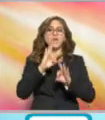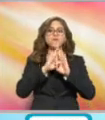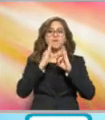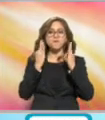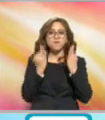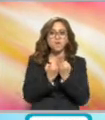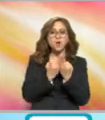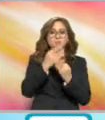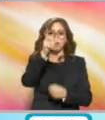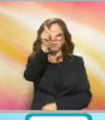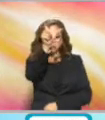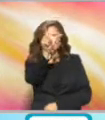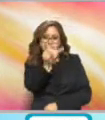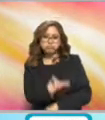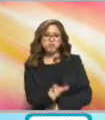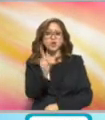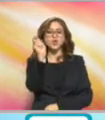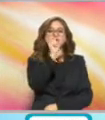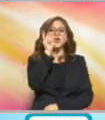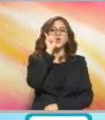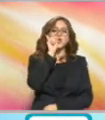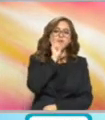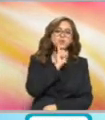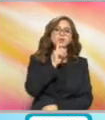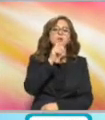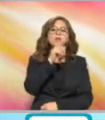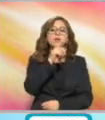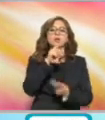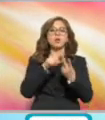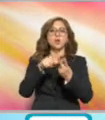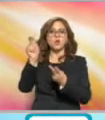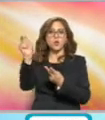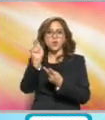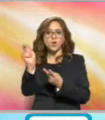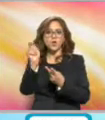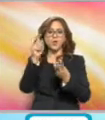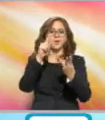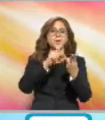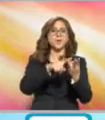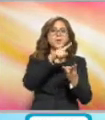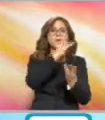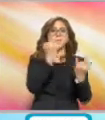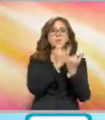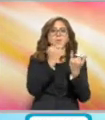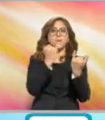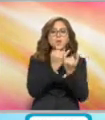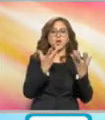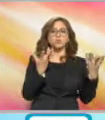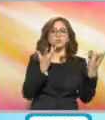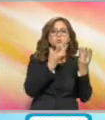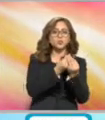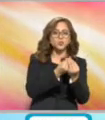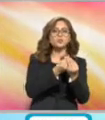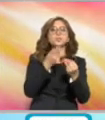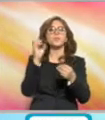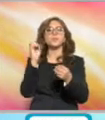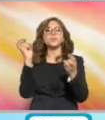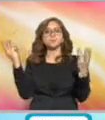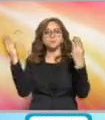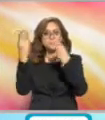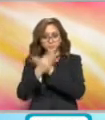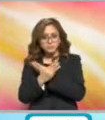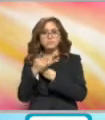para los novios y para las madrinas o la familia cercana que quieran. Y entonces te resuelve